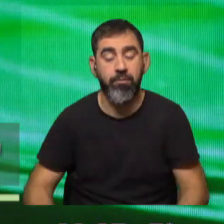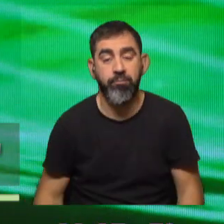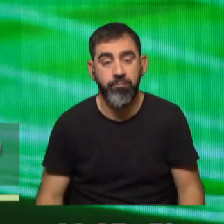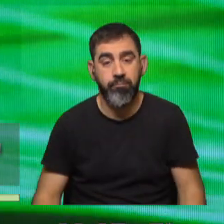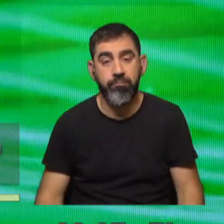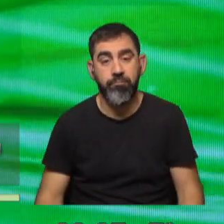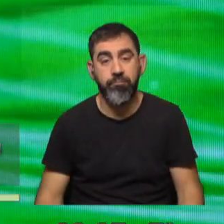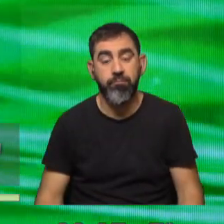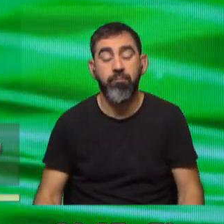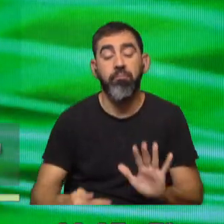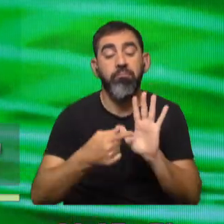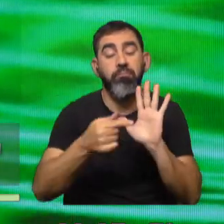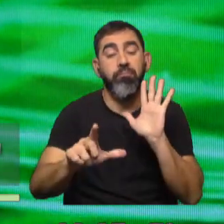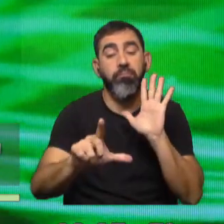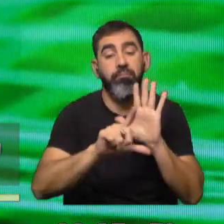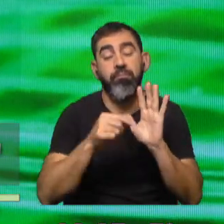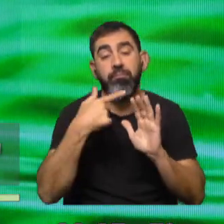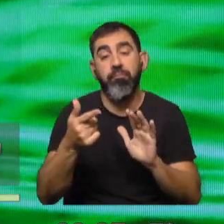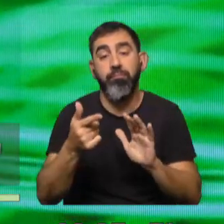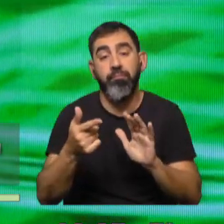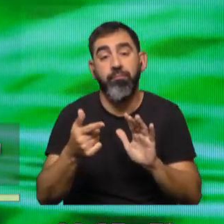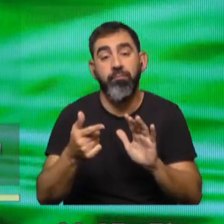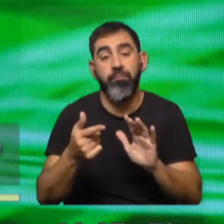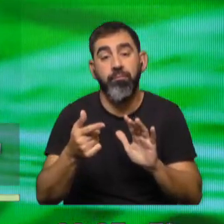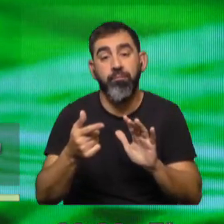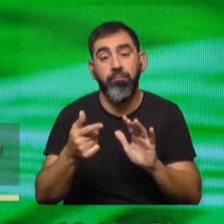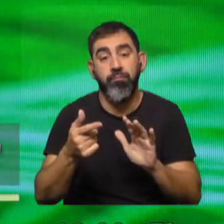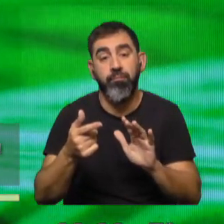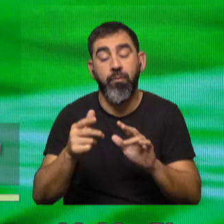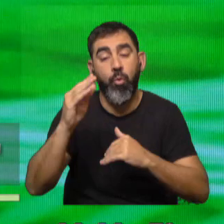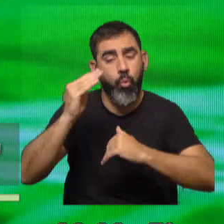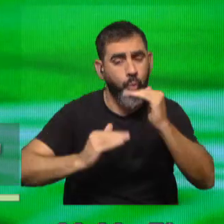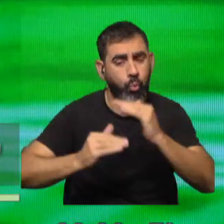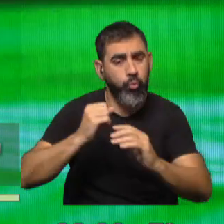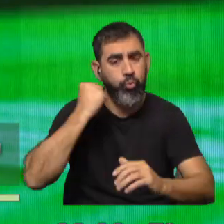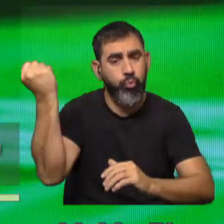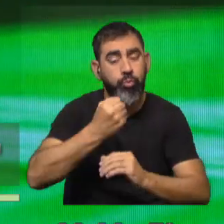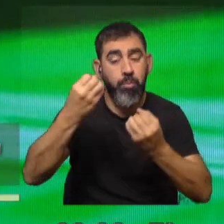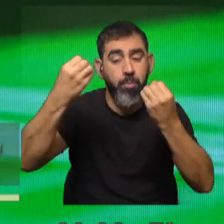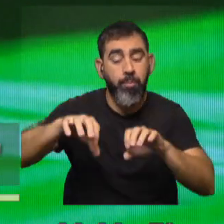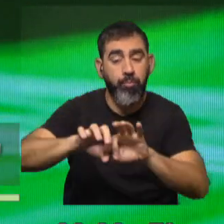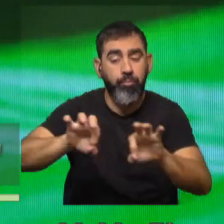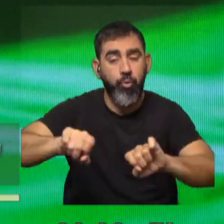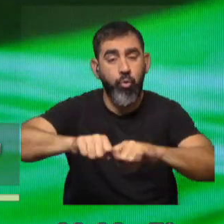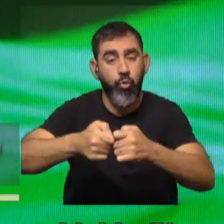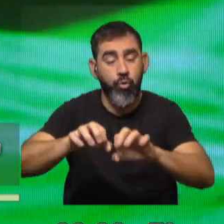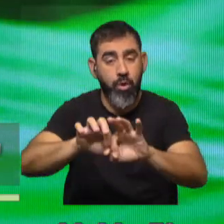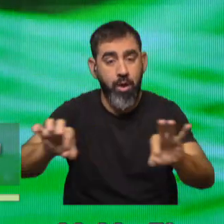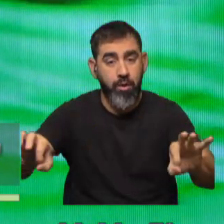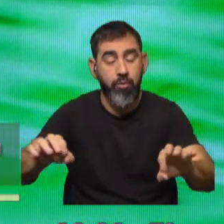de los títulos del decreto por ejemplo para comenzar un fuerte shock de obra para reducir la pérdida de óseo